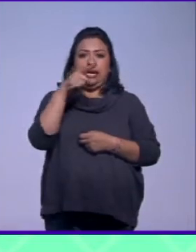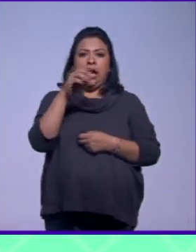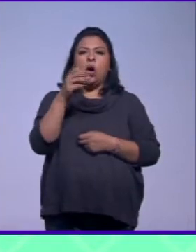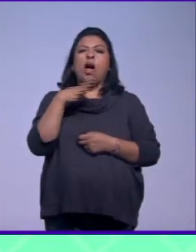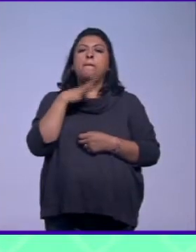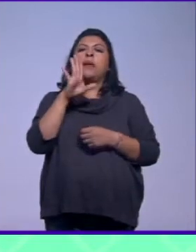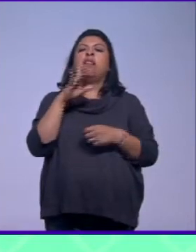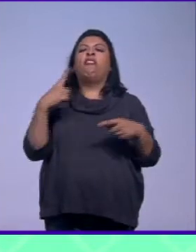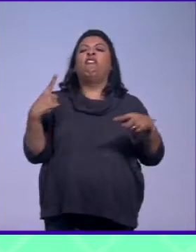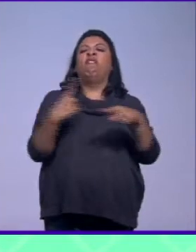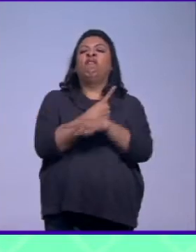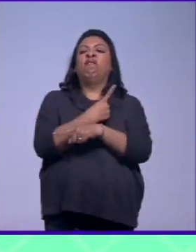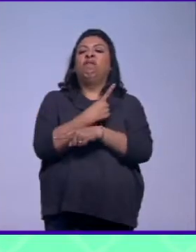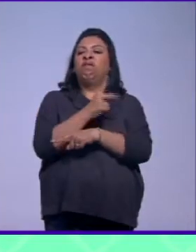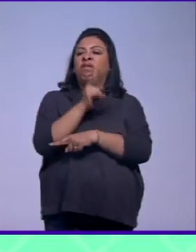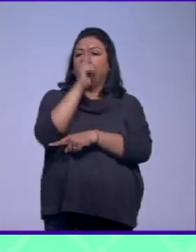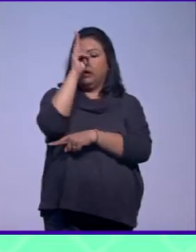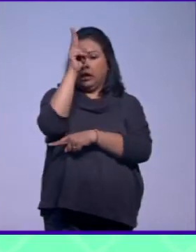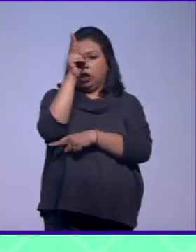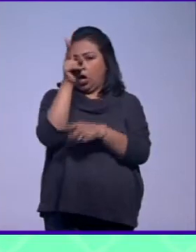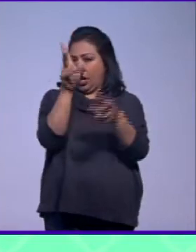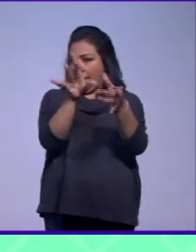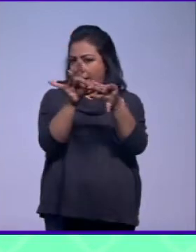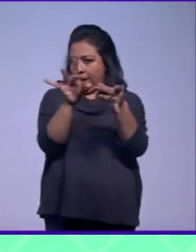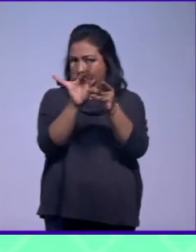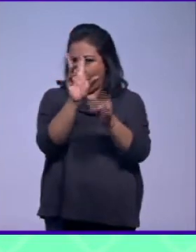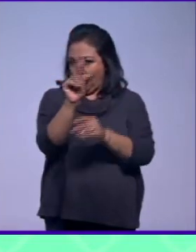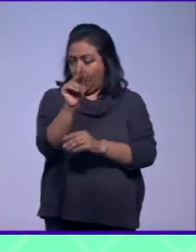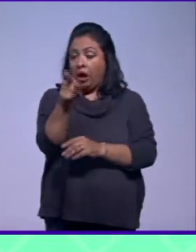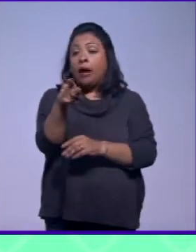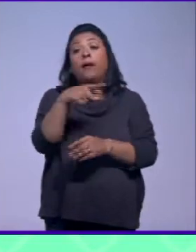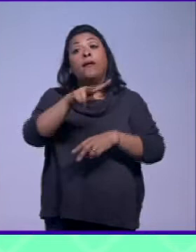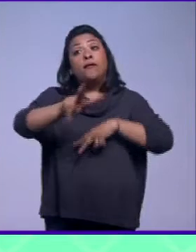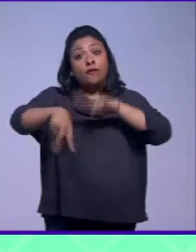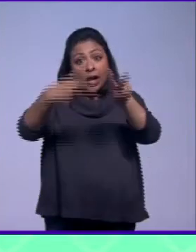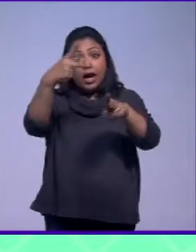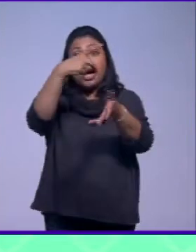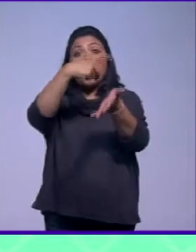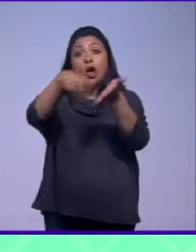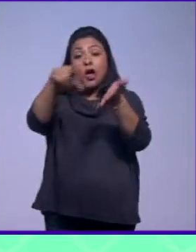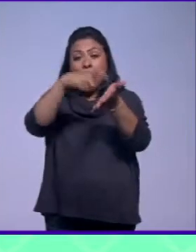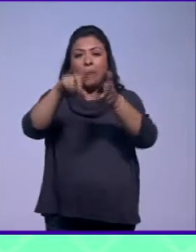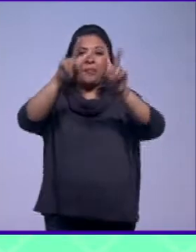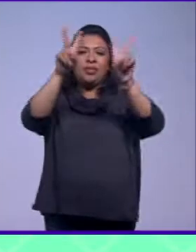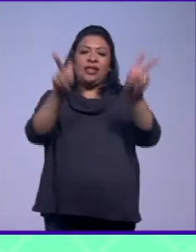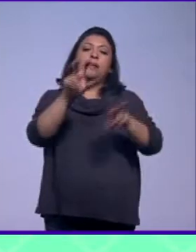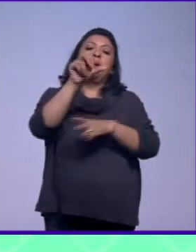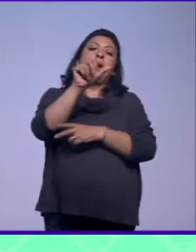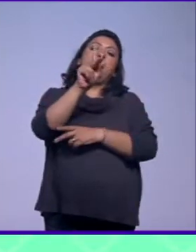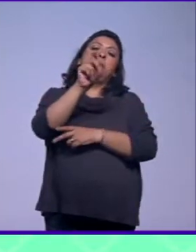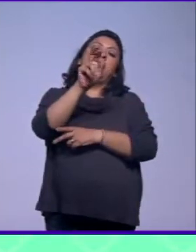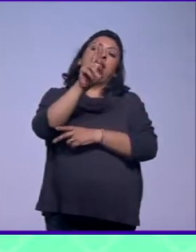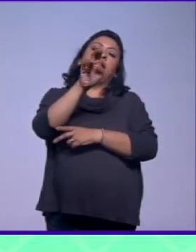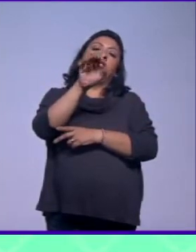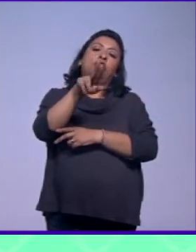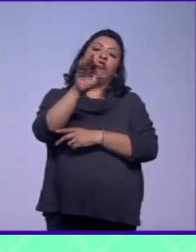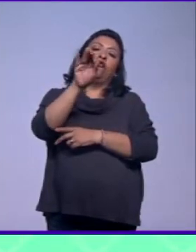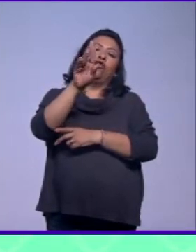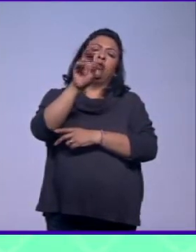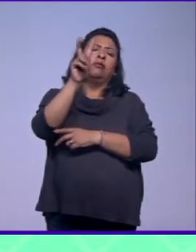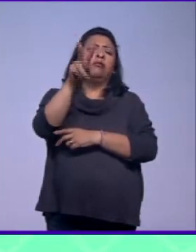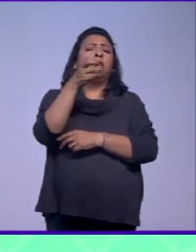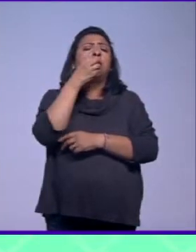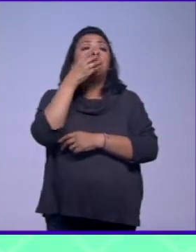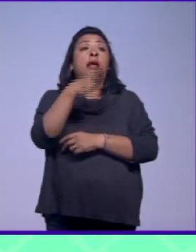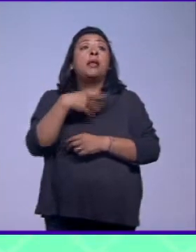venganza que no les vamos a contar porque tienen que ir y comprar aparición forzada que además es maravillosa